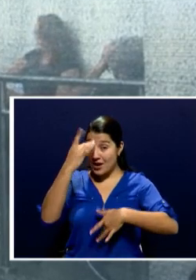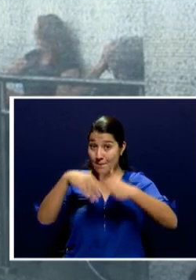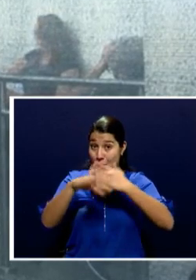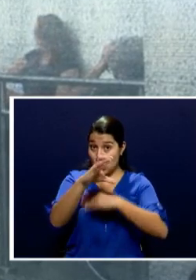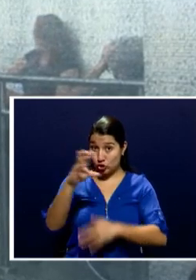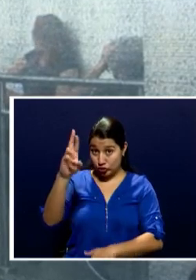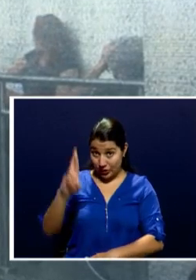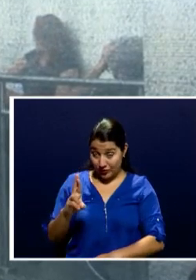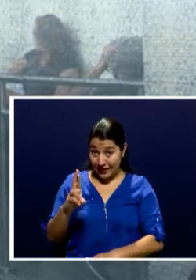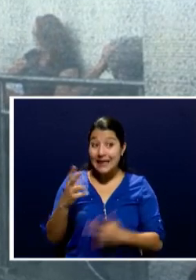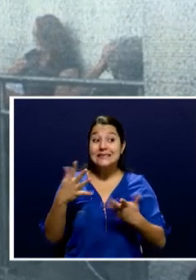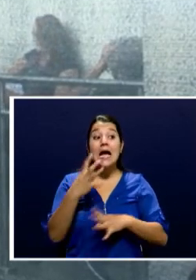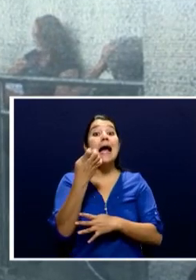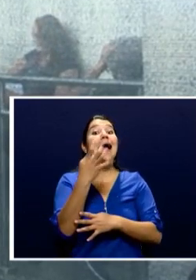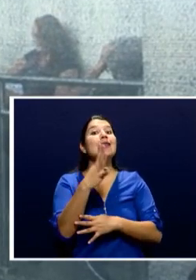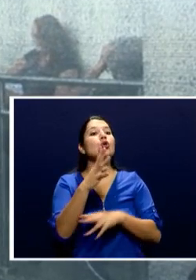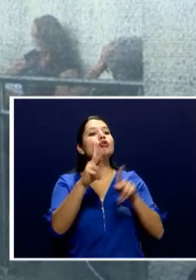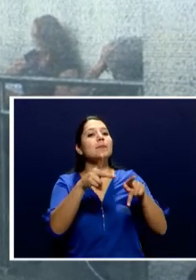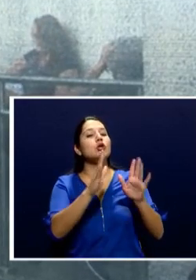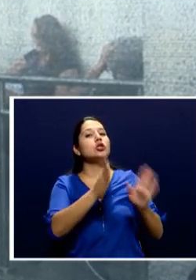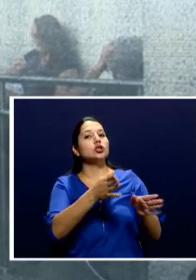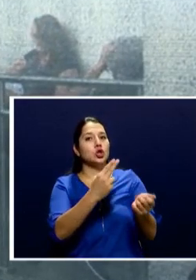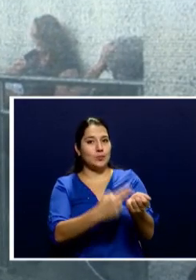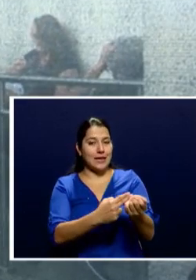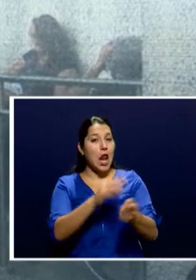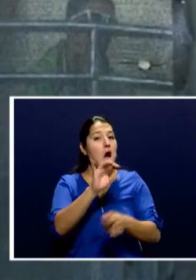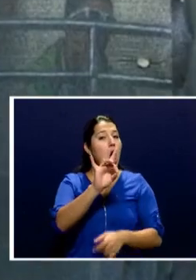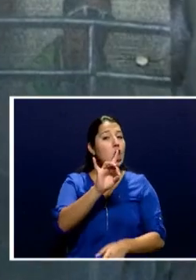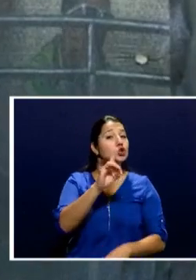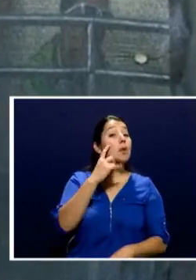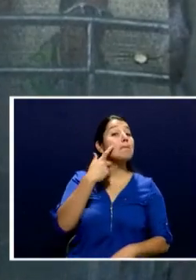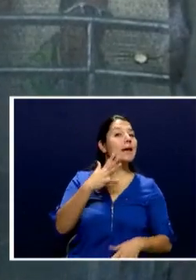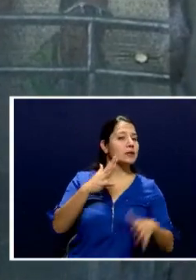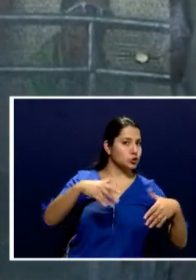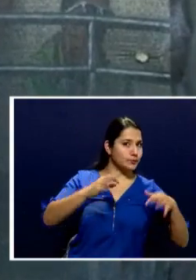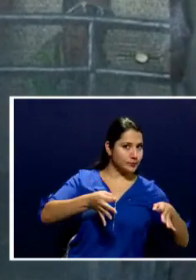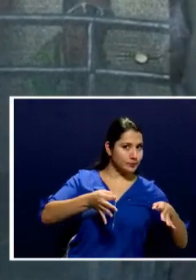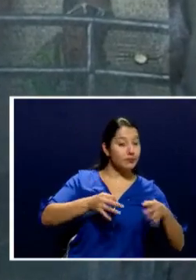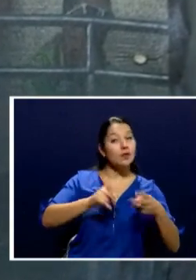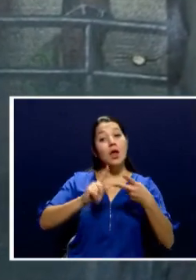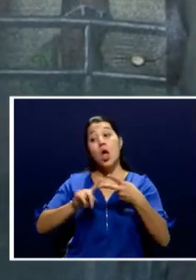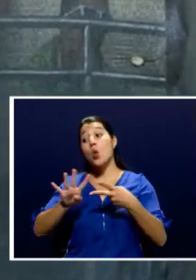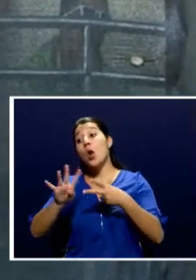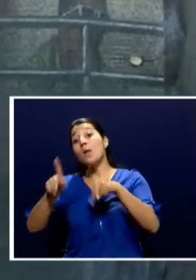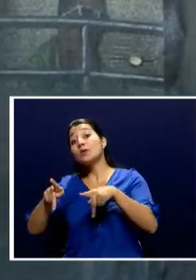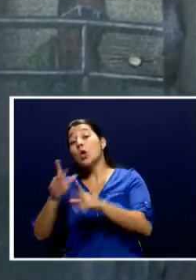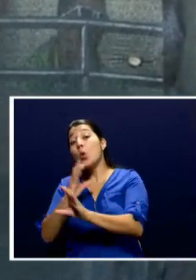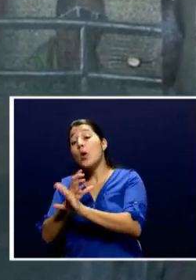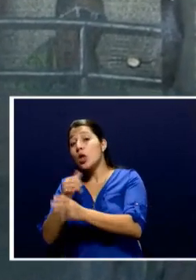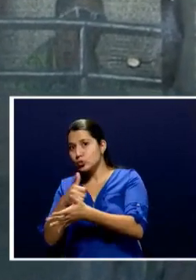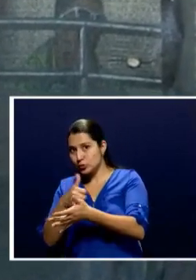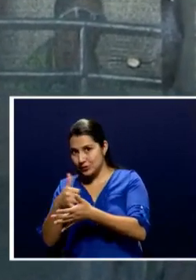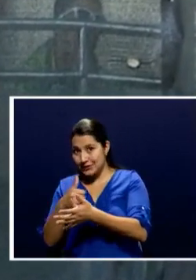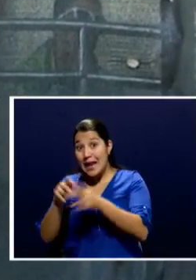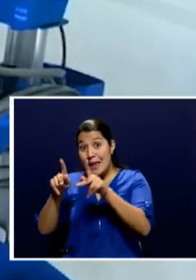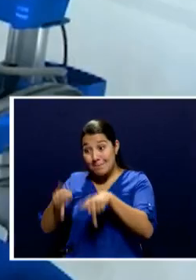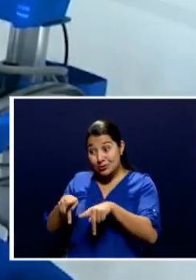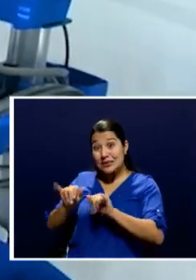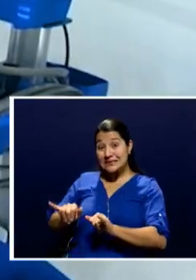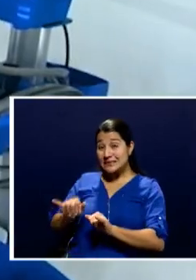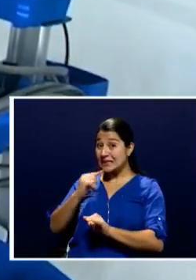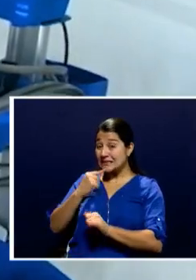14 hospitalizados, de estos 8 son sospechosos y 4 están en cuidados intensivos. Las edades de las personas que permanecen graves